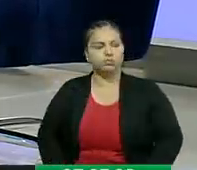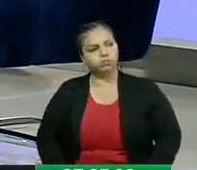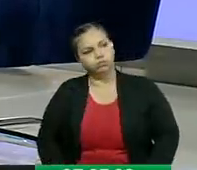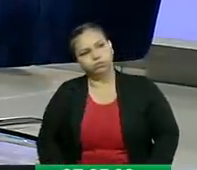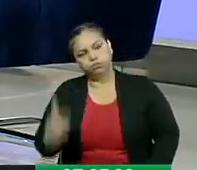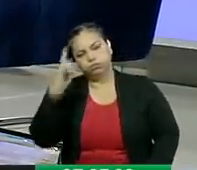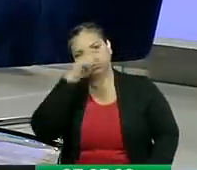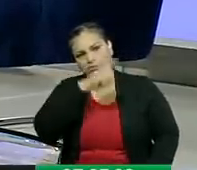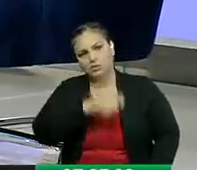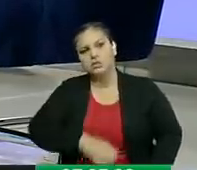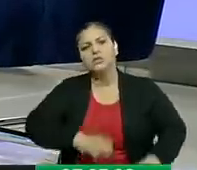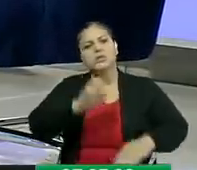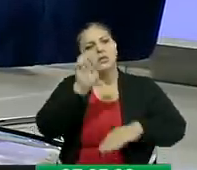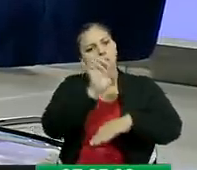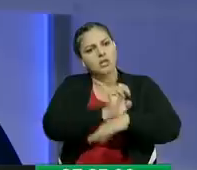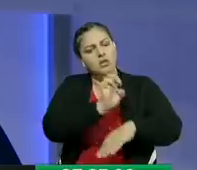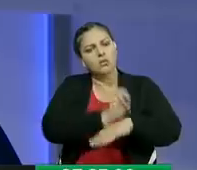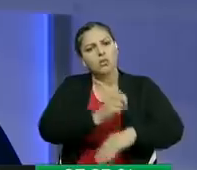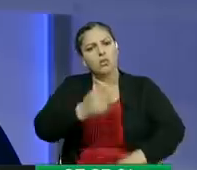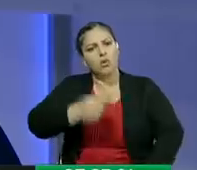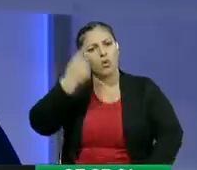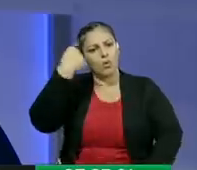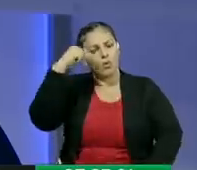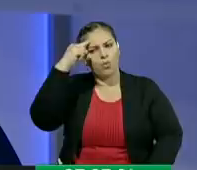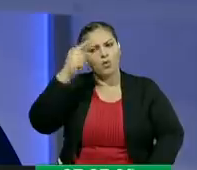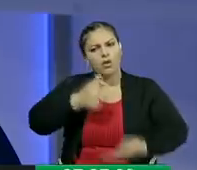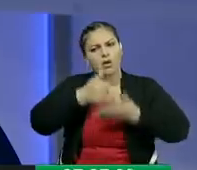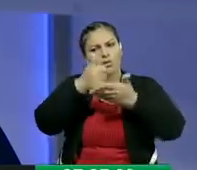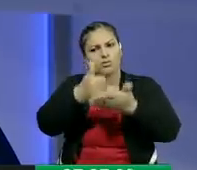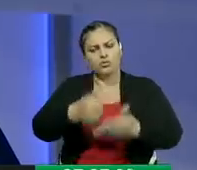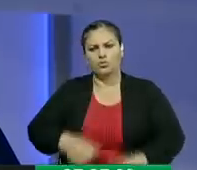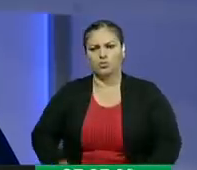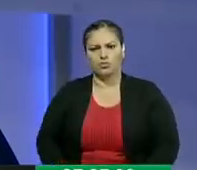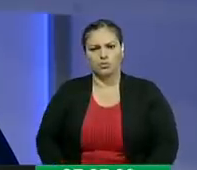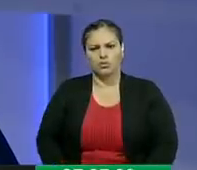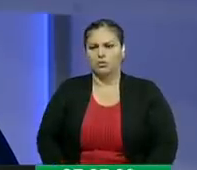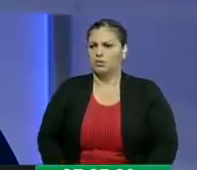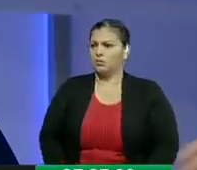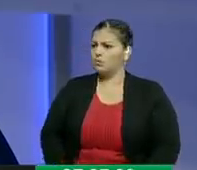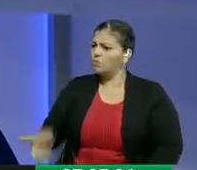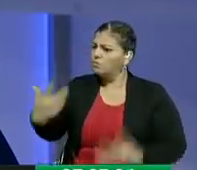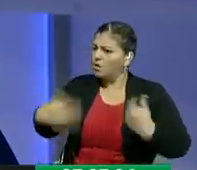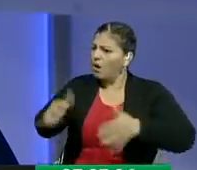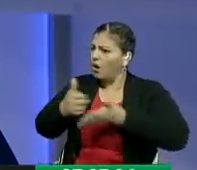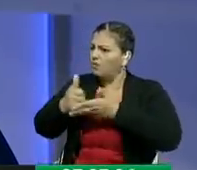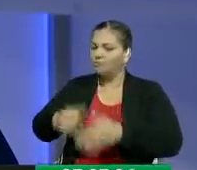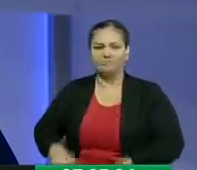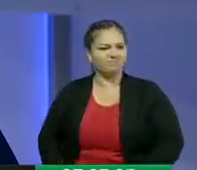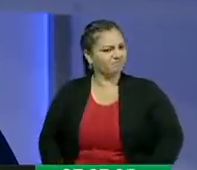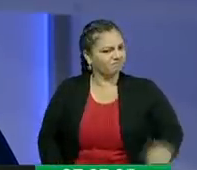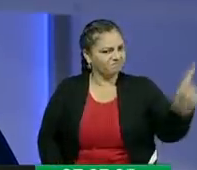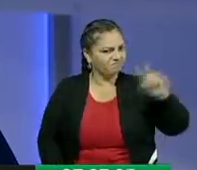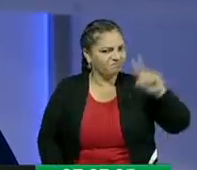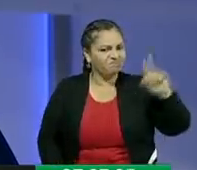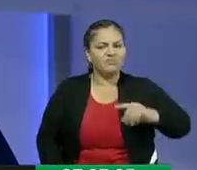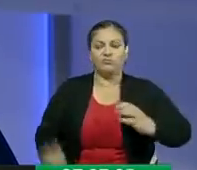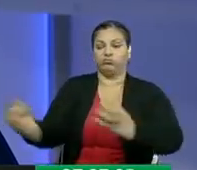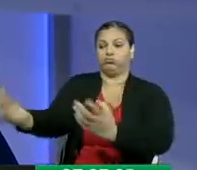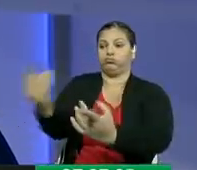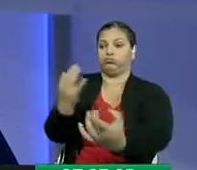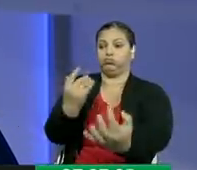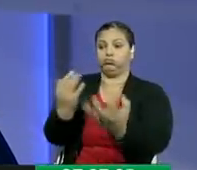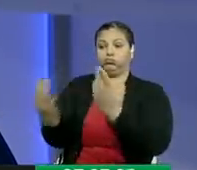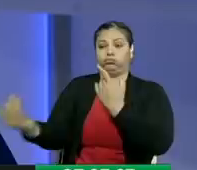nada, porque los tratamos como cerdos. Llegan, se asignan y no tienen dónde dormir y tienen que dormir